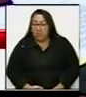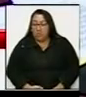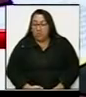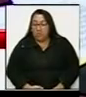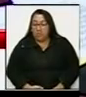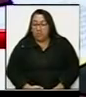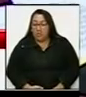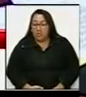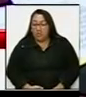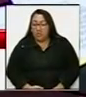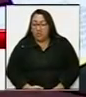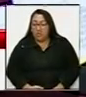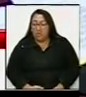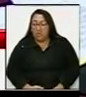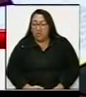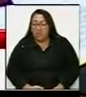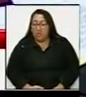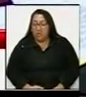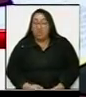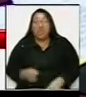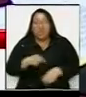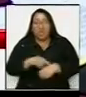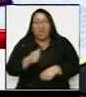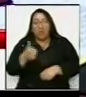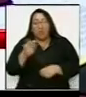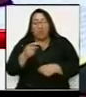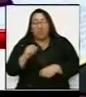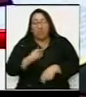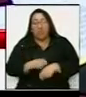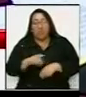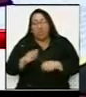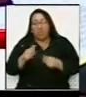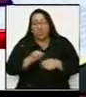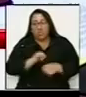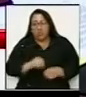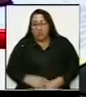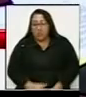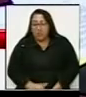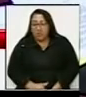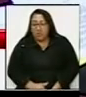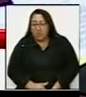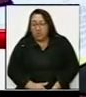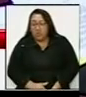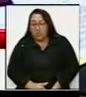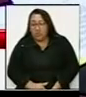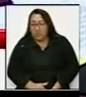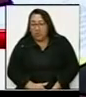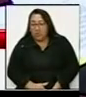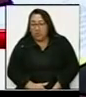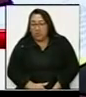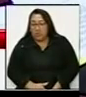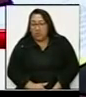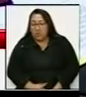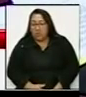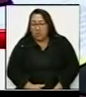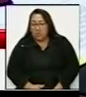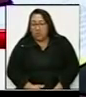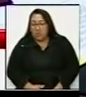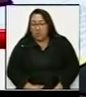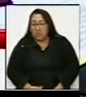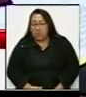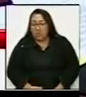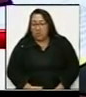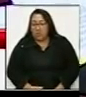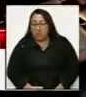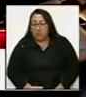tiempo y la rigurosidad que sí hay en otras realidades. Congresista Beteta. Presidente, entendiendo que